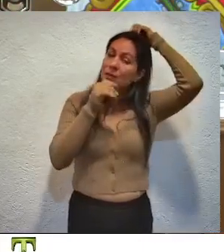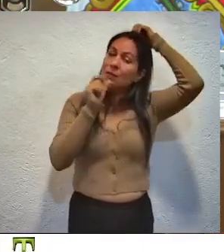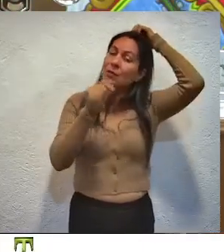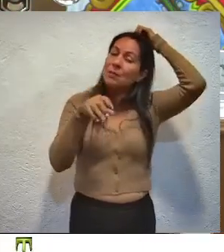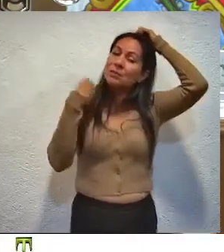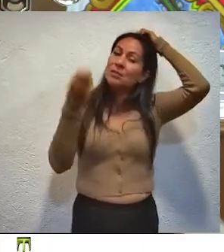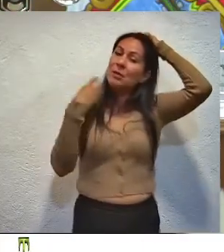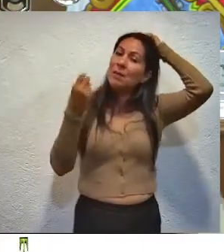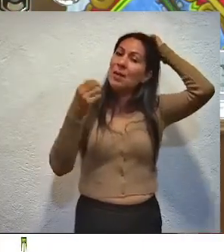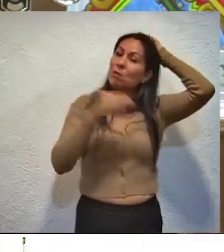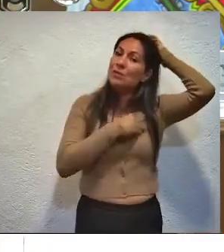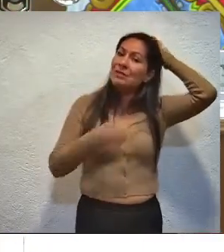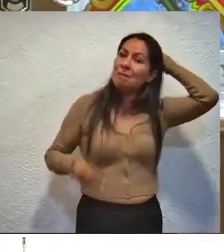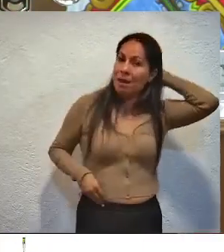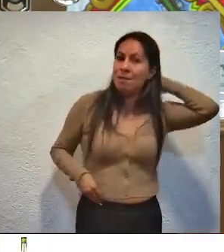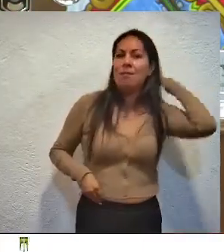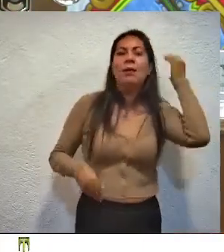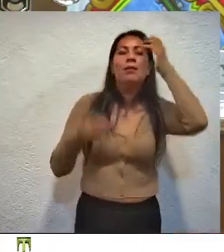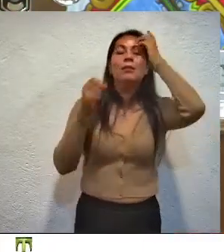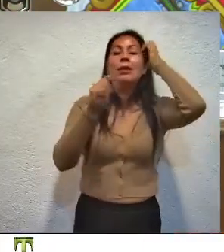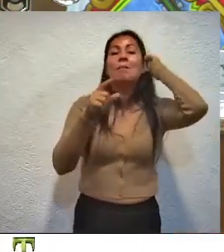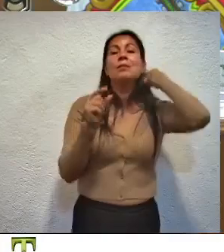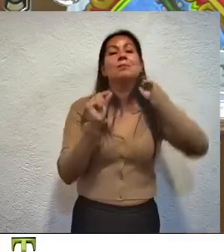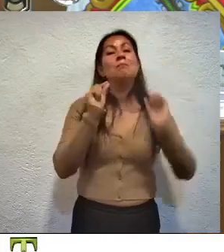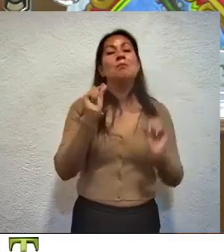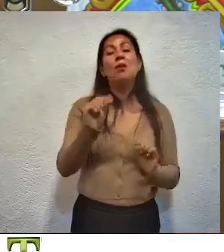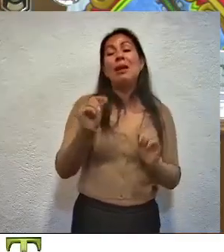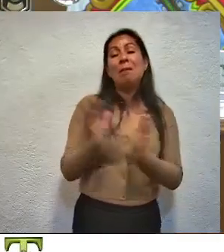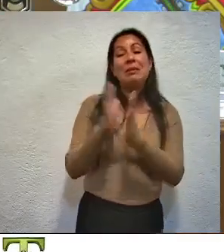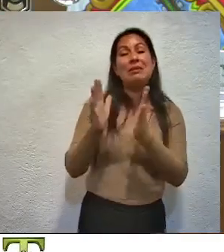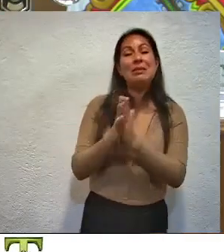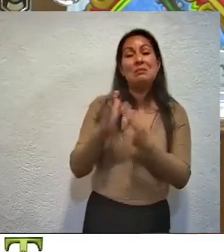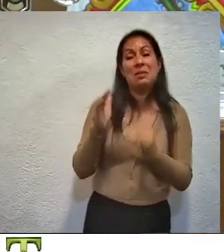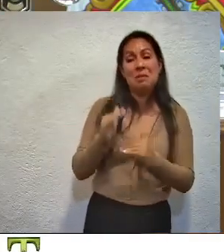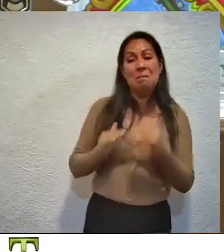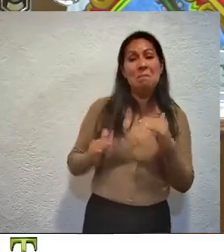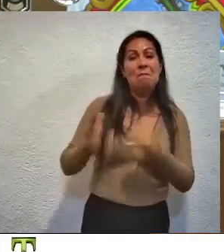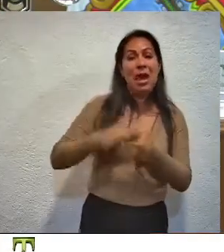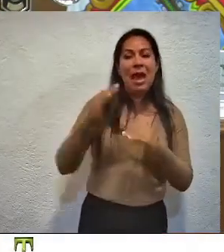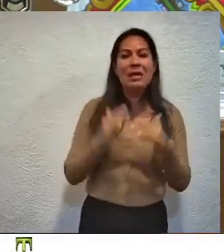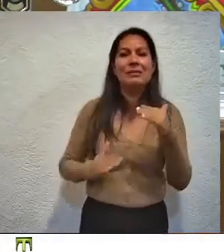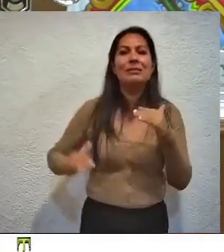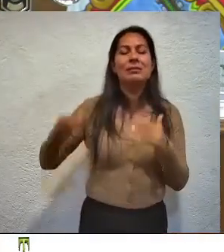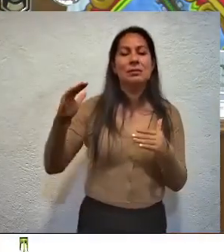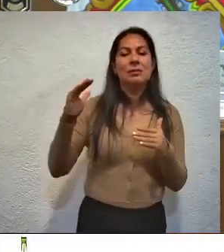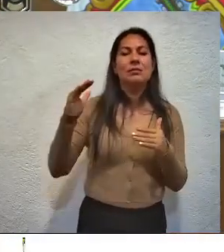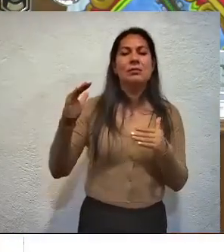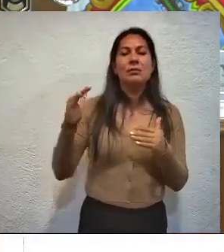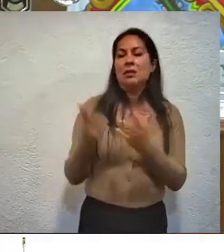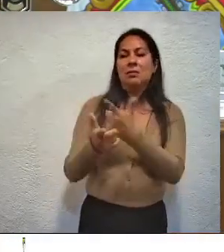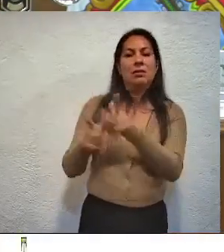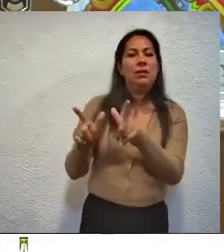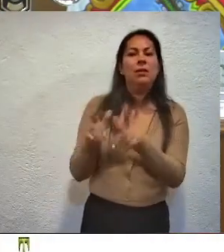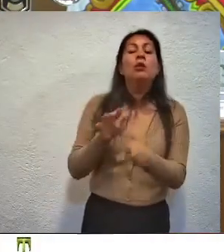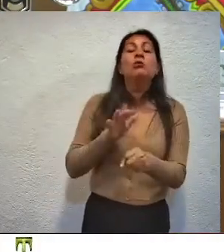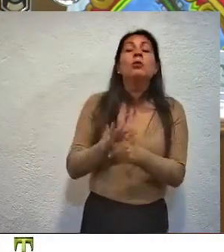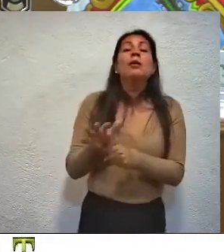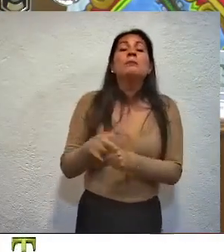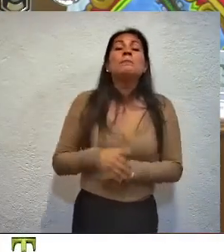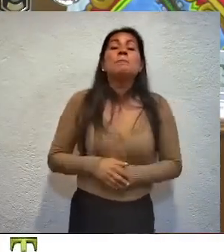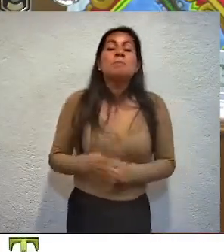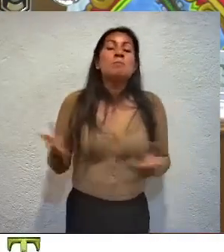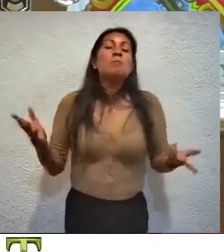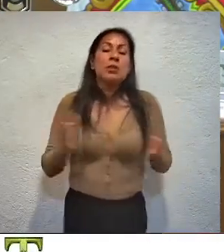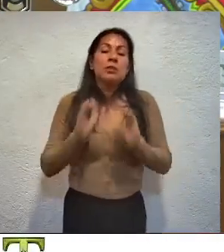Asamblea Municipal, en atención al principio de mínima intervención y de la máxima autonomía, los cuales